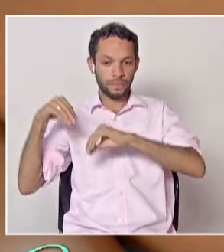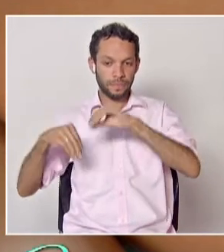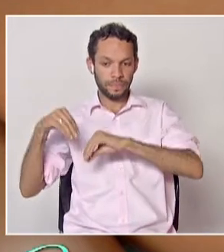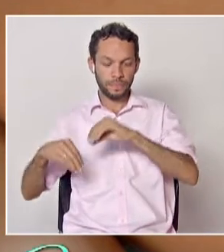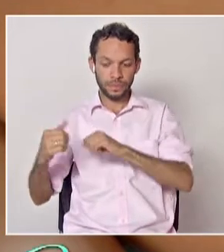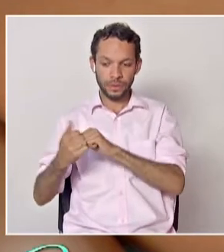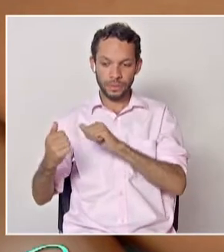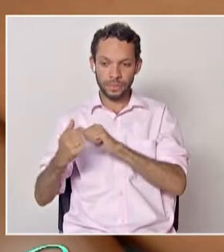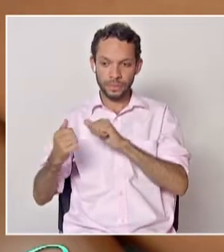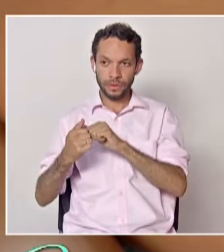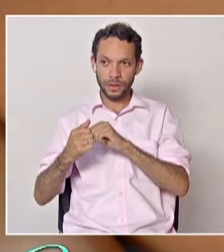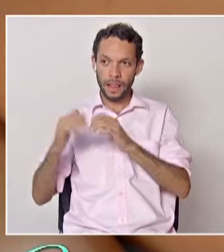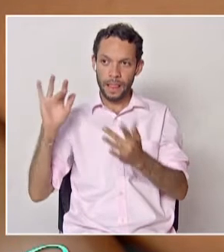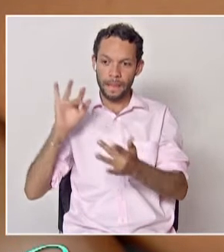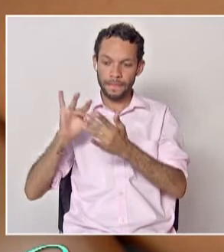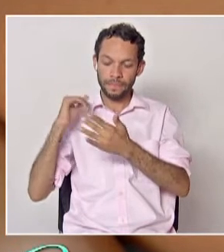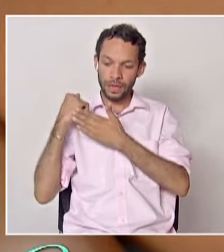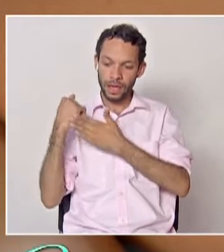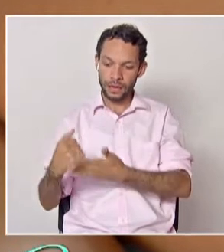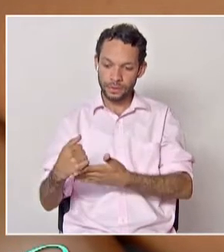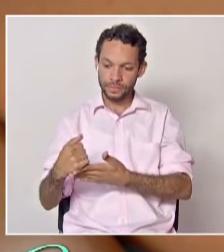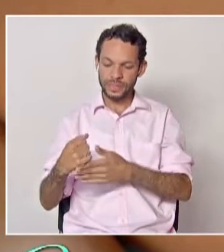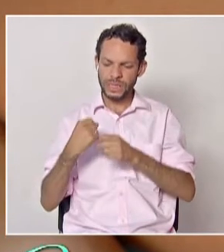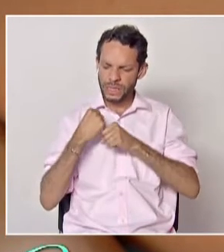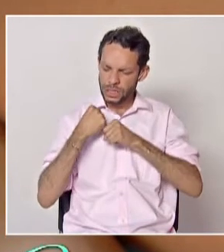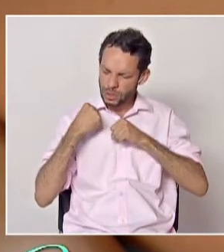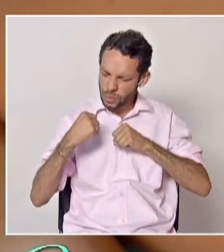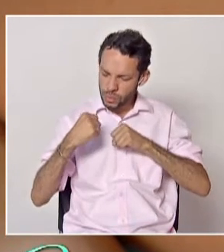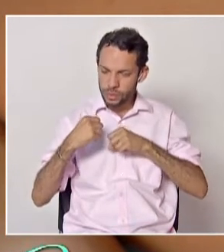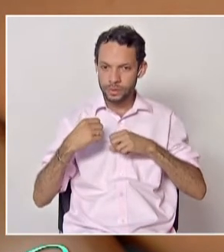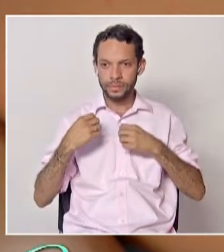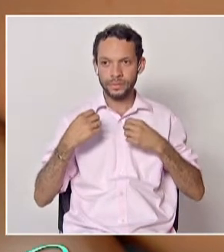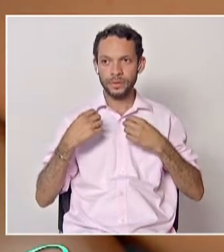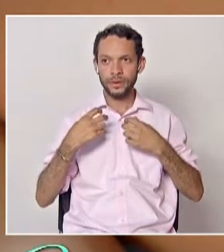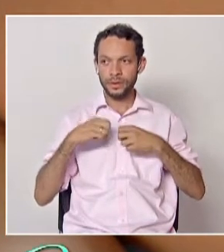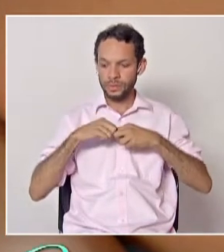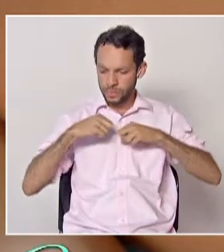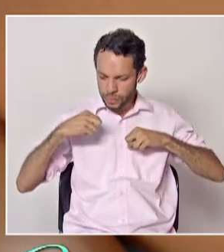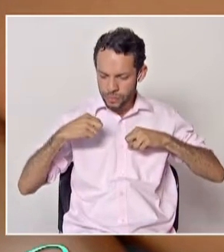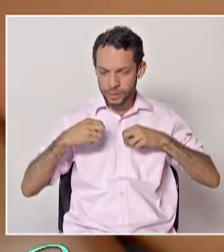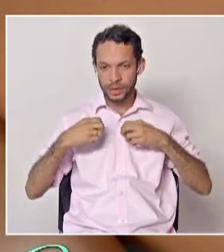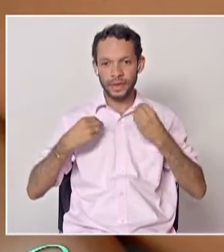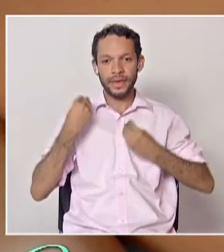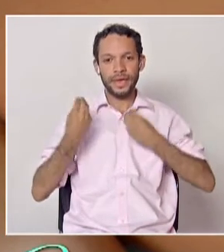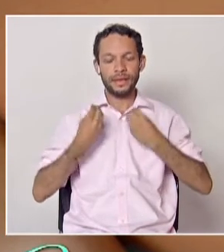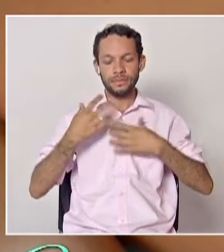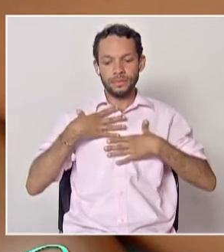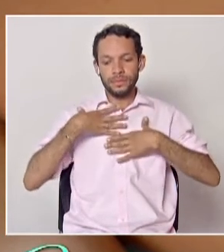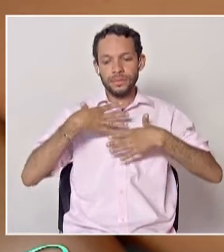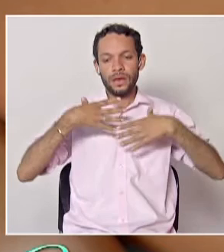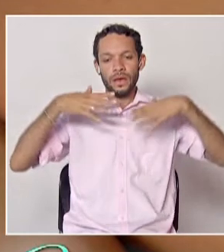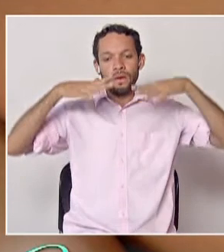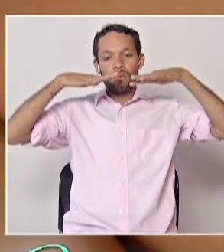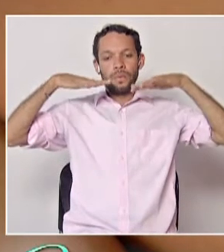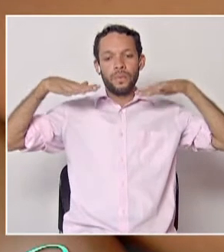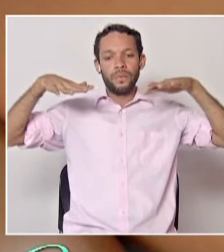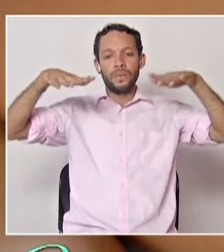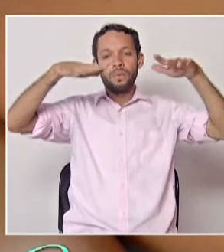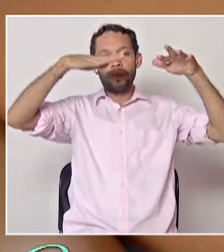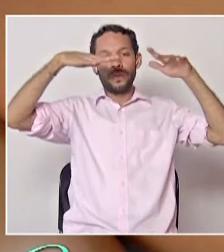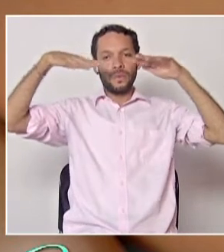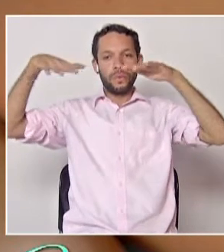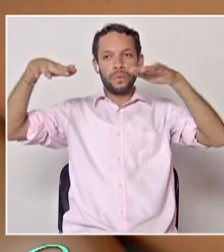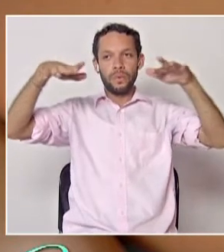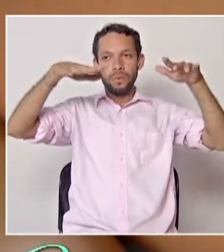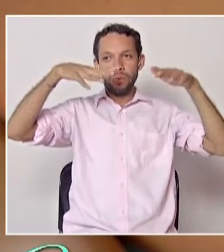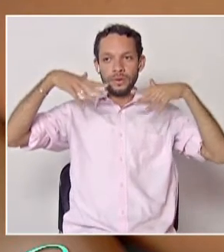energía yang se genera dolor, lo que llamamos tensión. ¿Qué es esa energía yang para nosotros? Aire, ¿sí? Hay un sistema